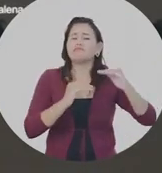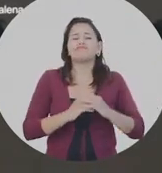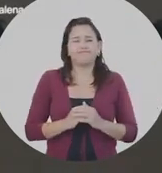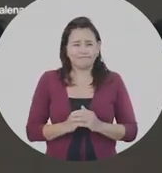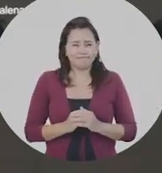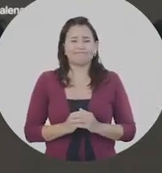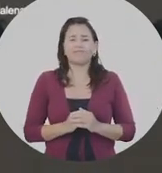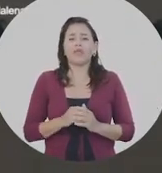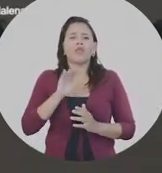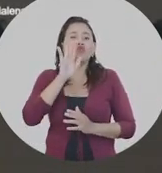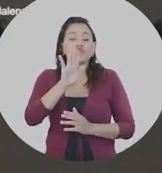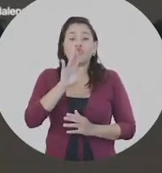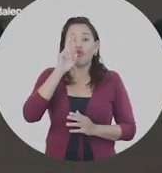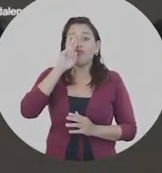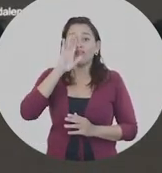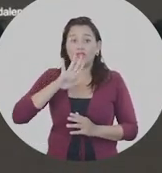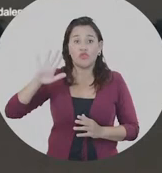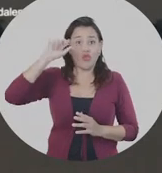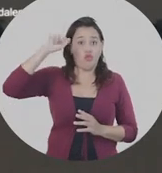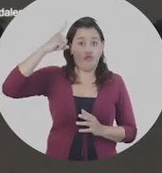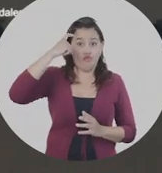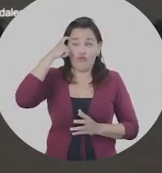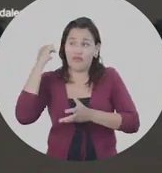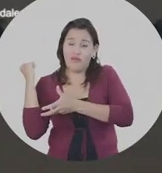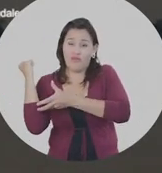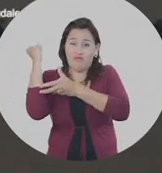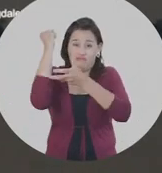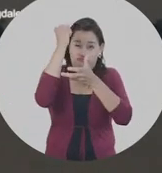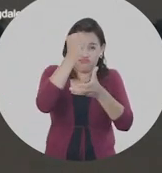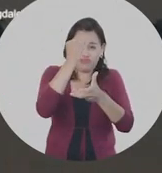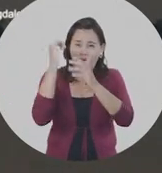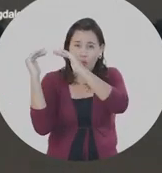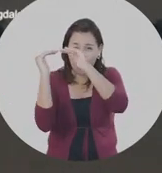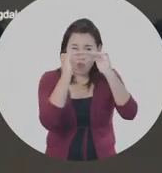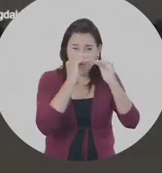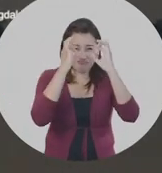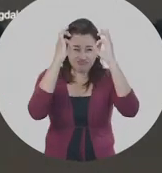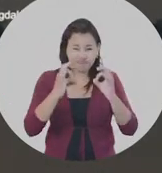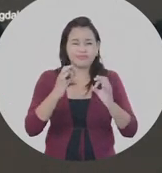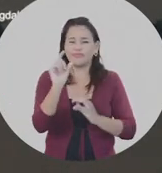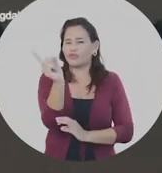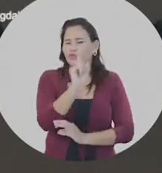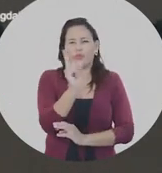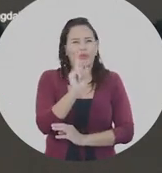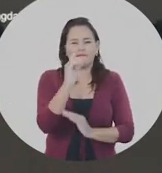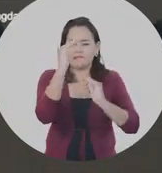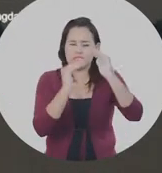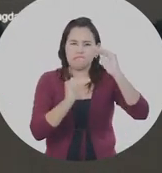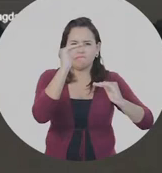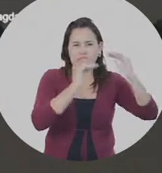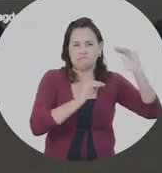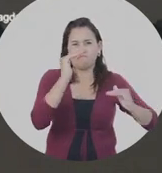por estudiante que la nación realiza a las diferentes instituciones de educación superior del